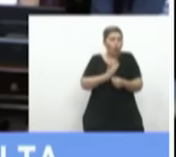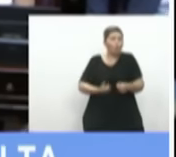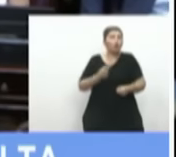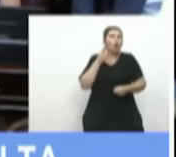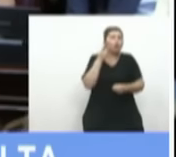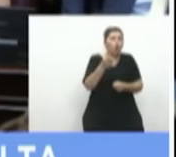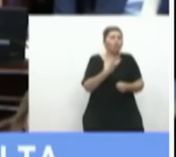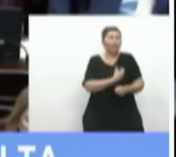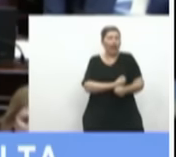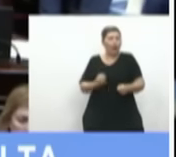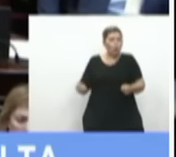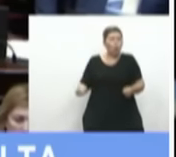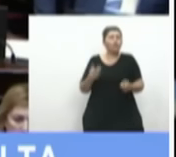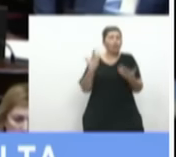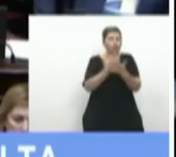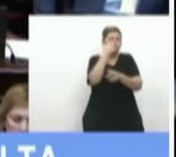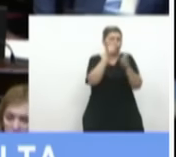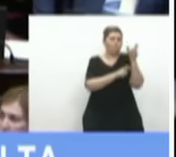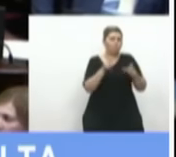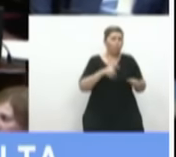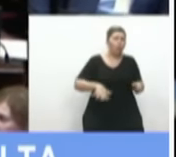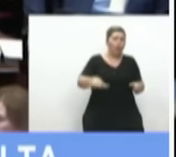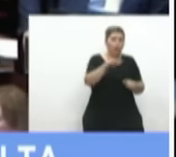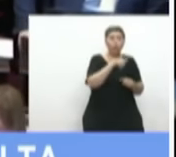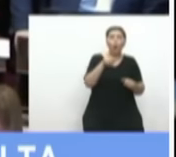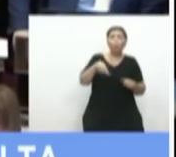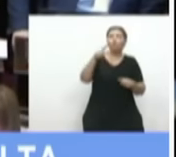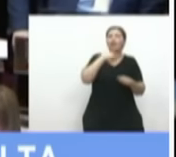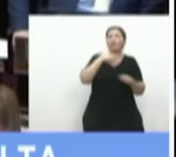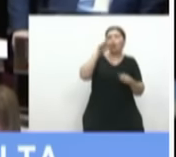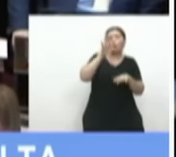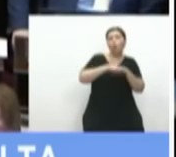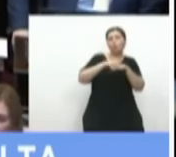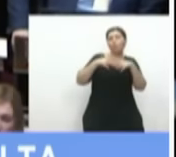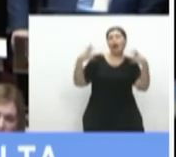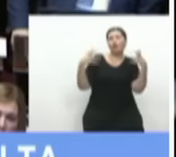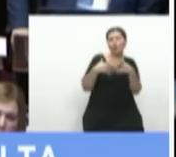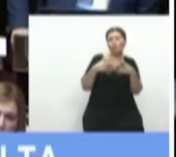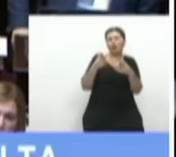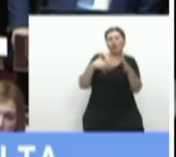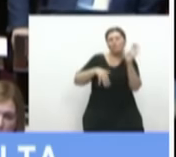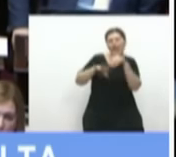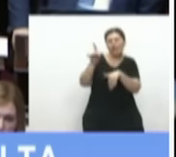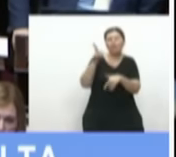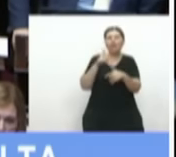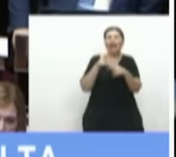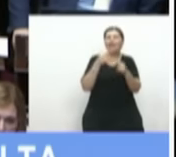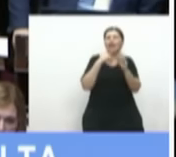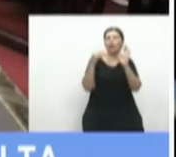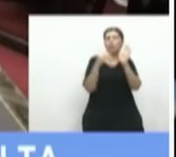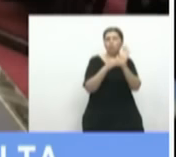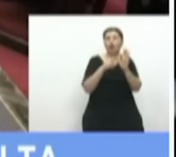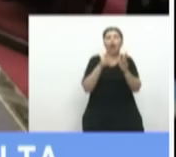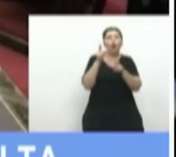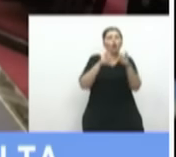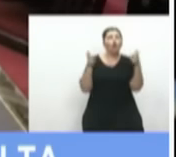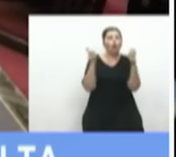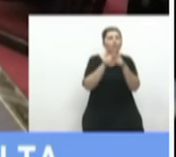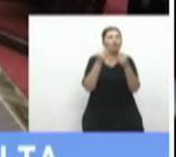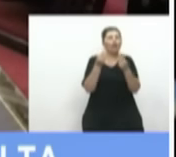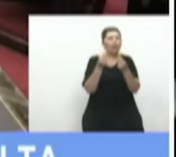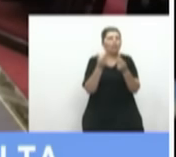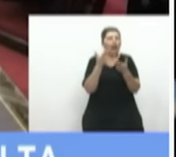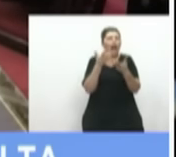cosas que puedan pasar hoy, no responsabilicen a los gobernadores por eso. Mantenga el diálogo, eso lo vamos a hacer, juez. Estamos